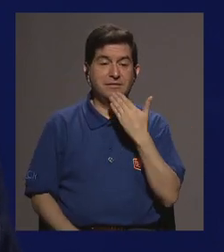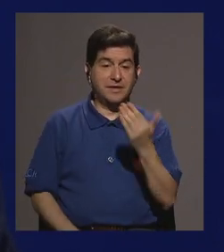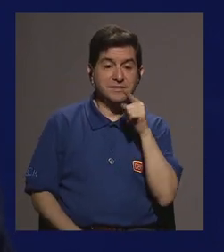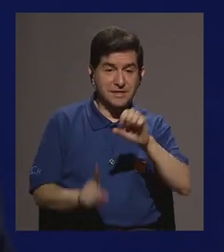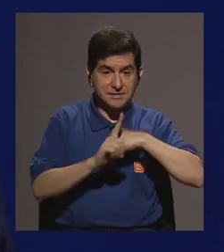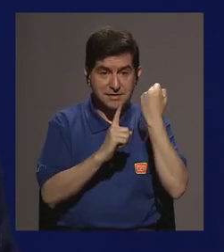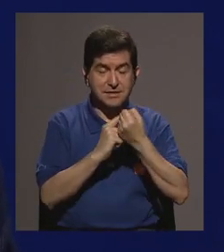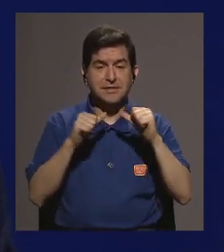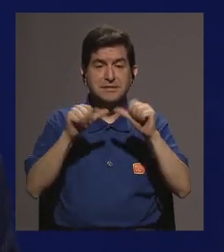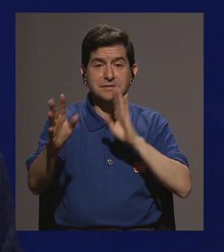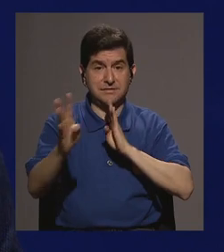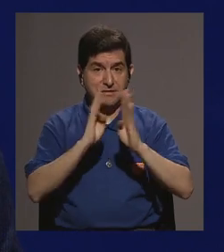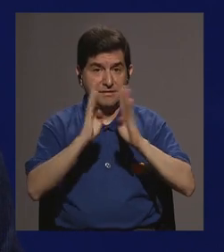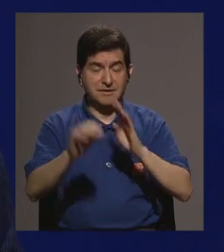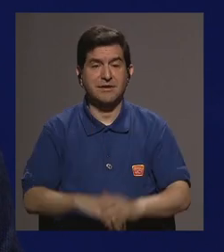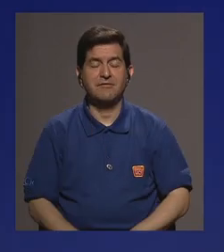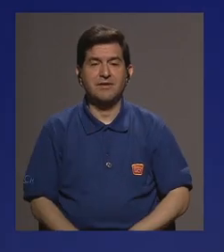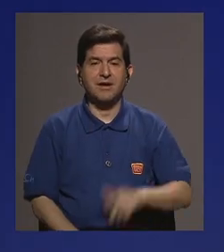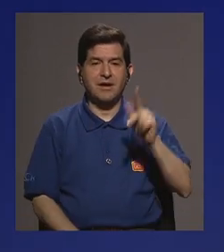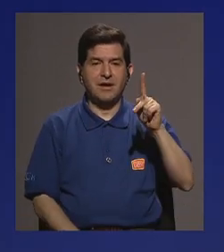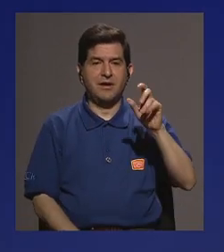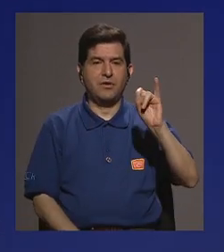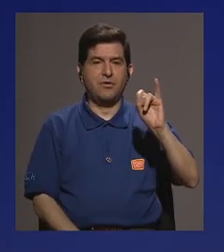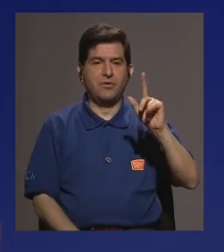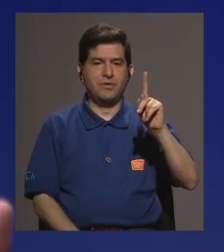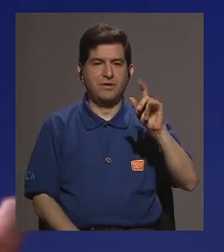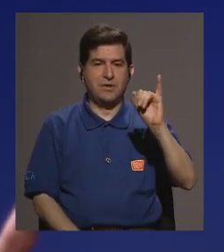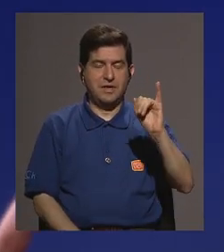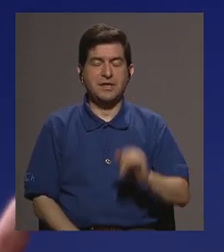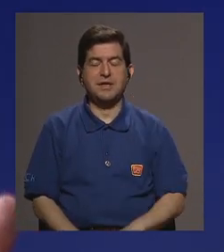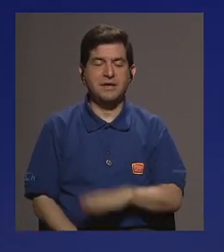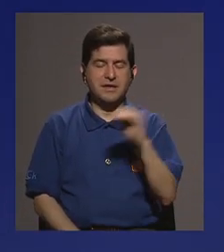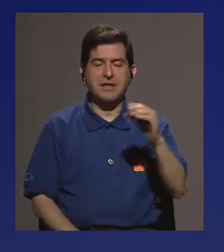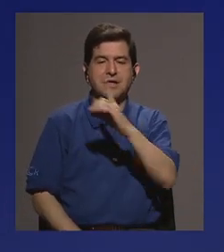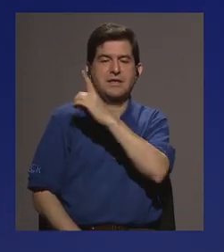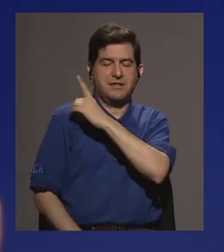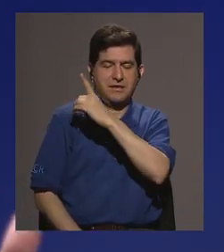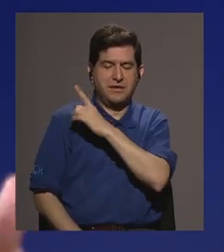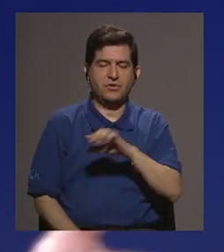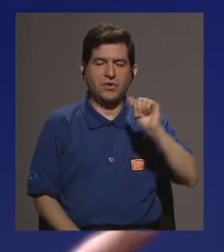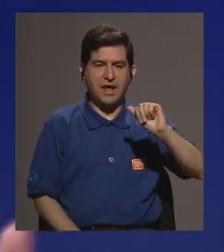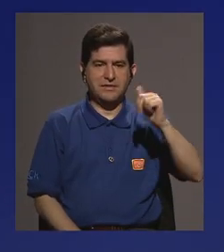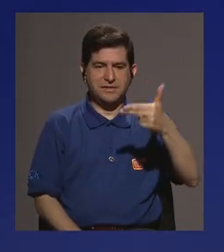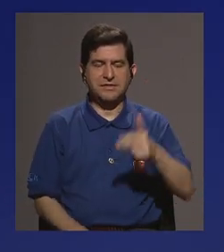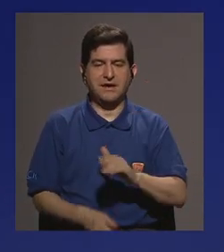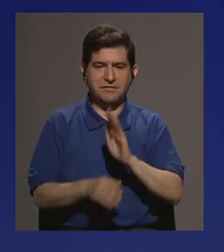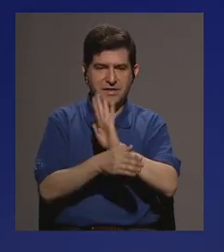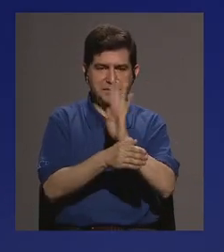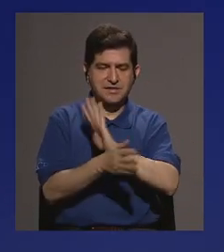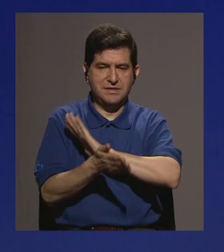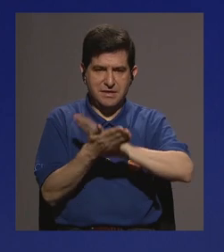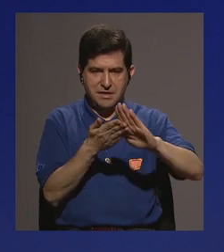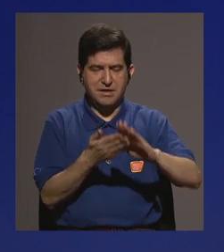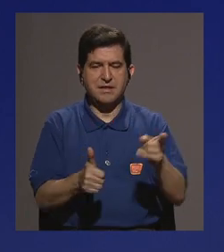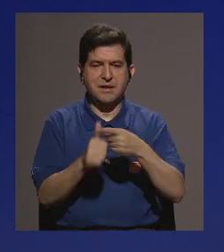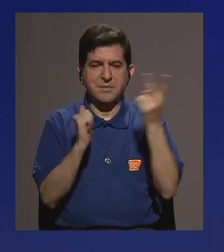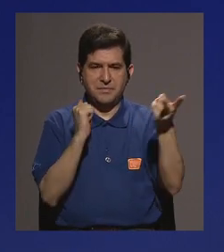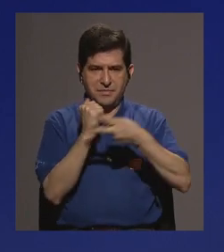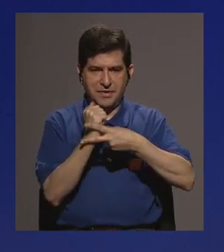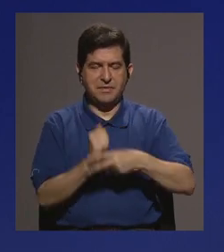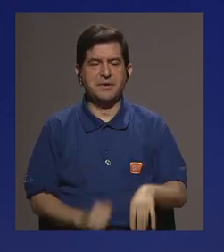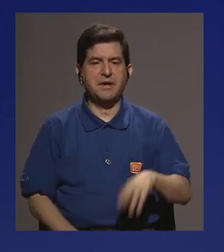vivo gracias a eso pues vamos a seguir conversando con kiki protagonista de dignidad con su director andrés chávez